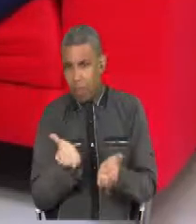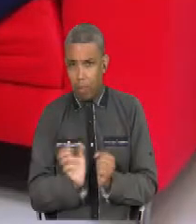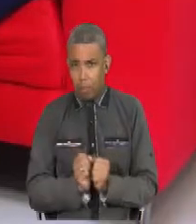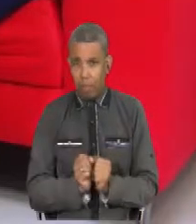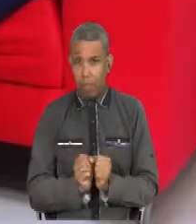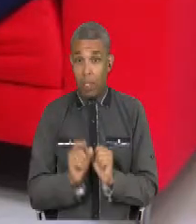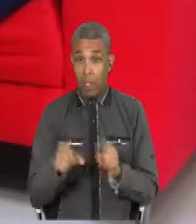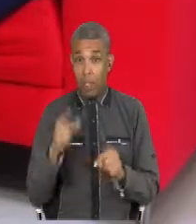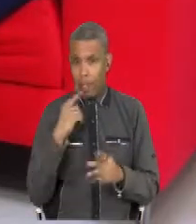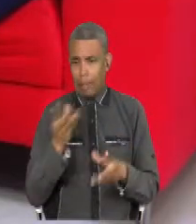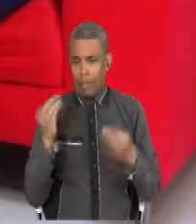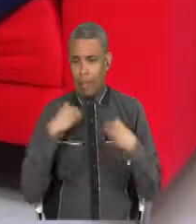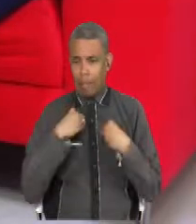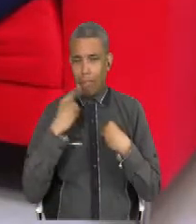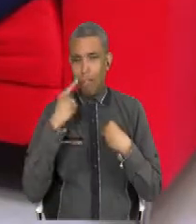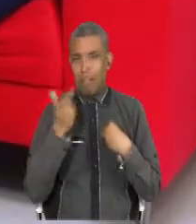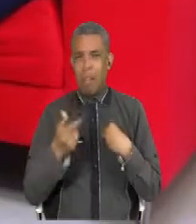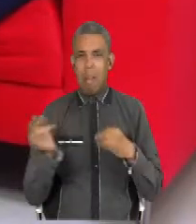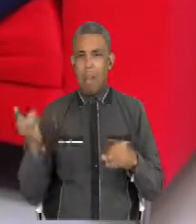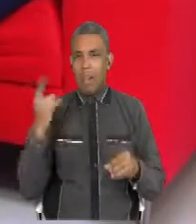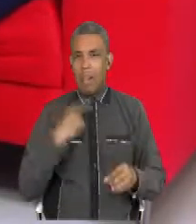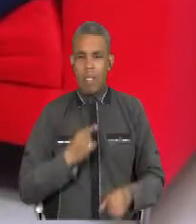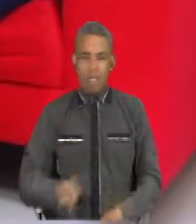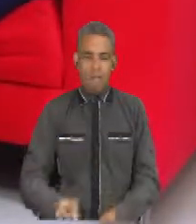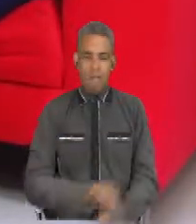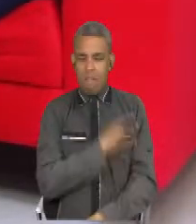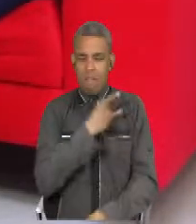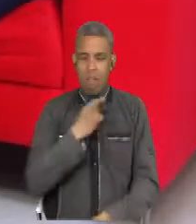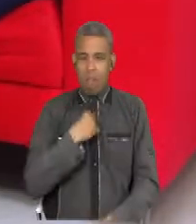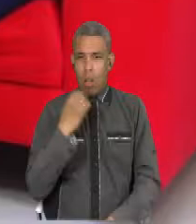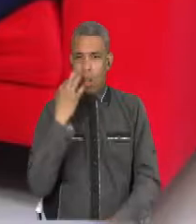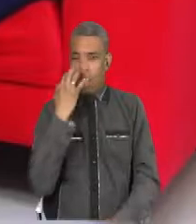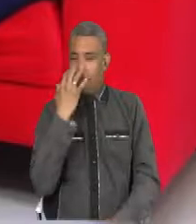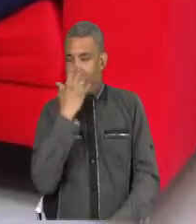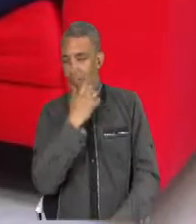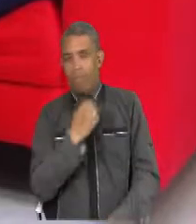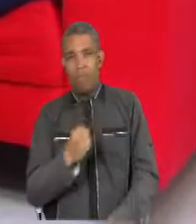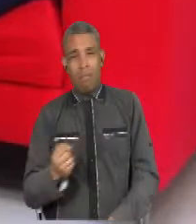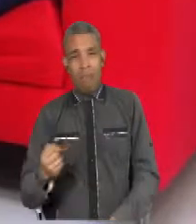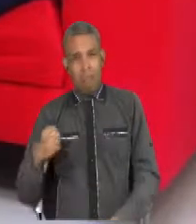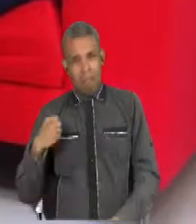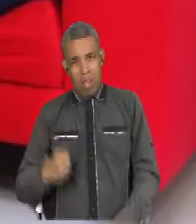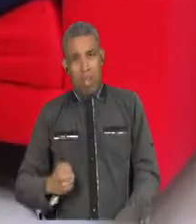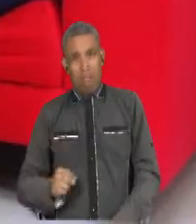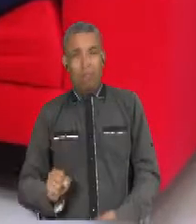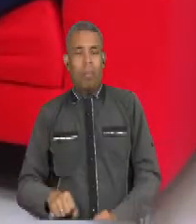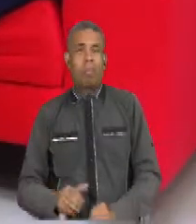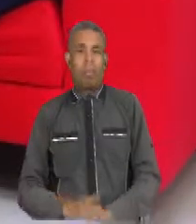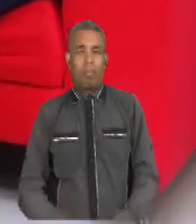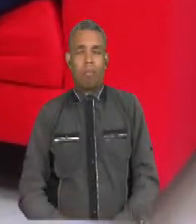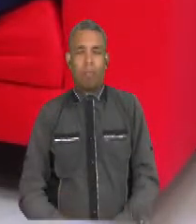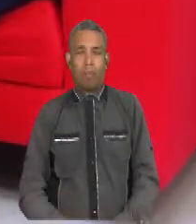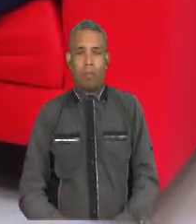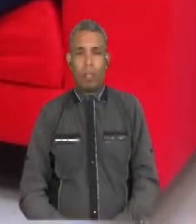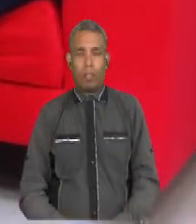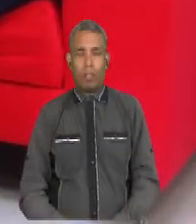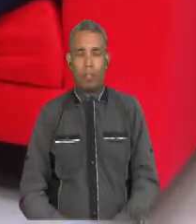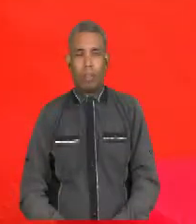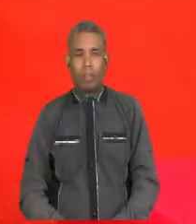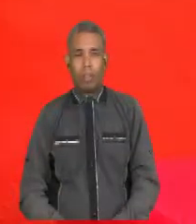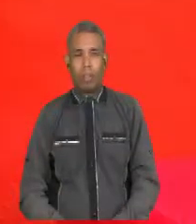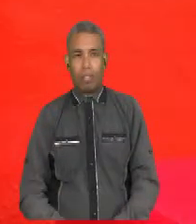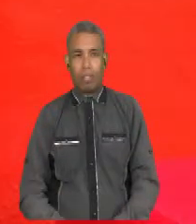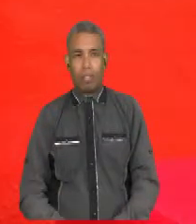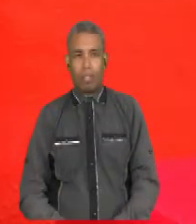multiorgásmicos para sensibilizar a la mujer. Bueno, esas que Tequera me muestra ahí son también, se venden muchísimo, son muy efectivos y el